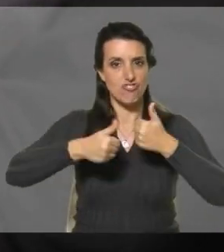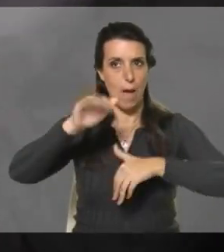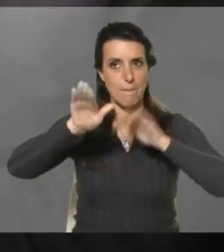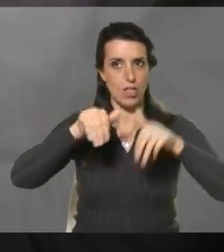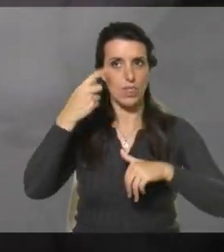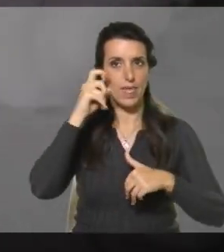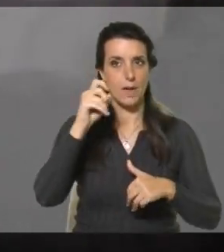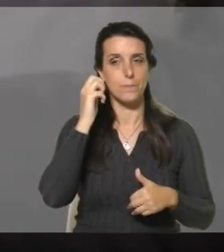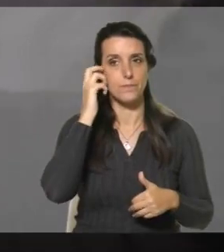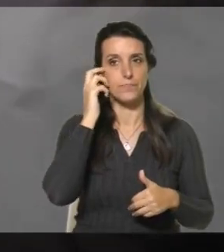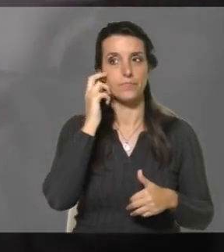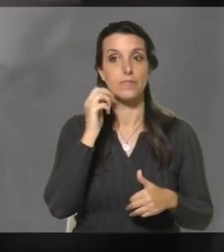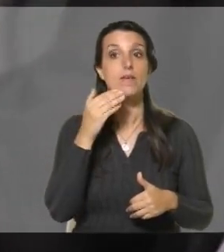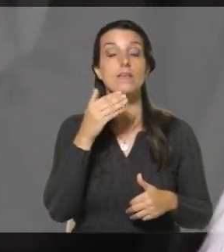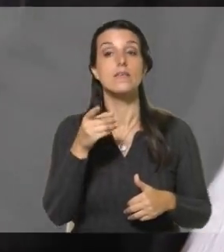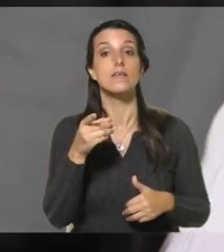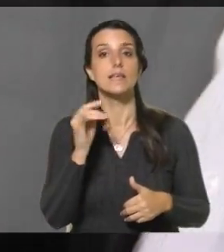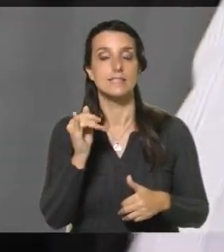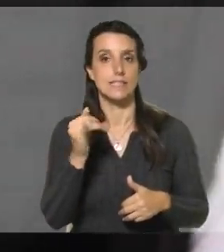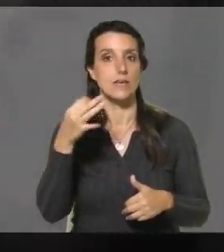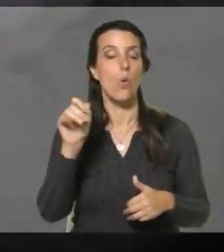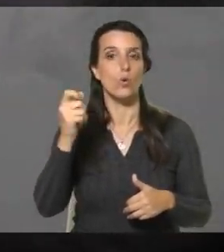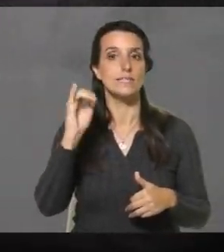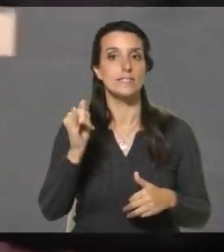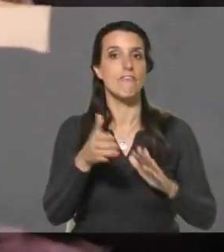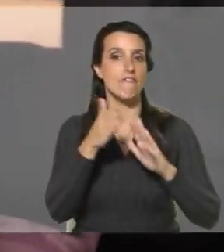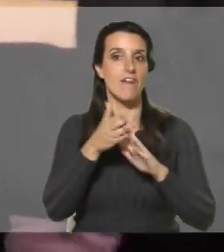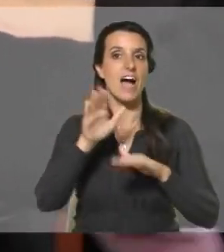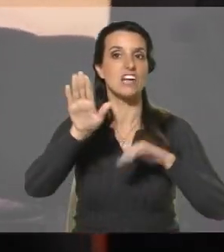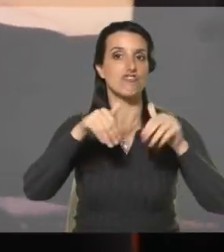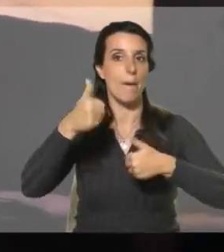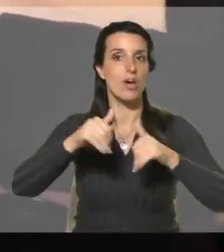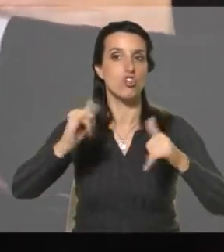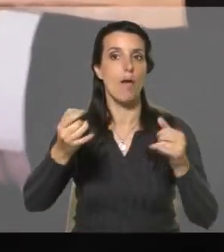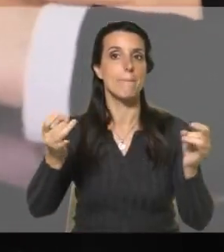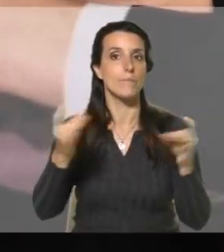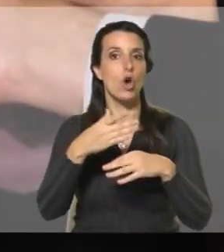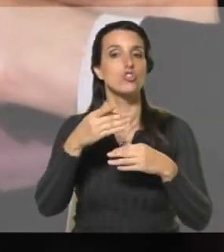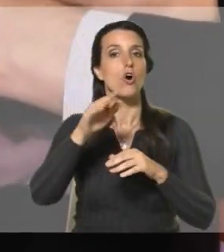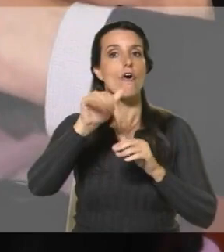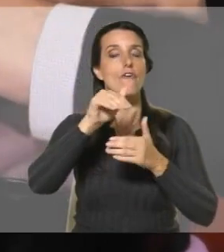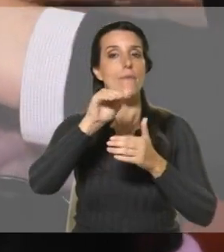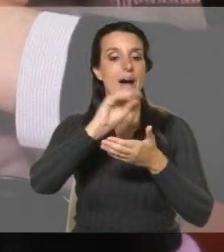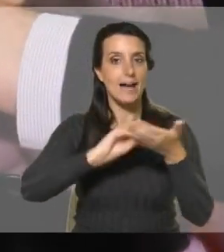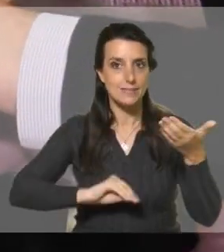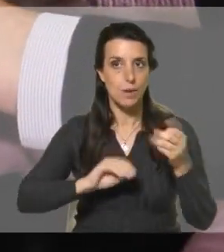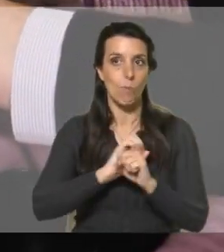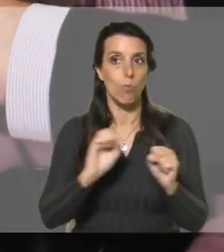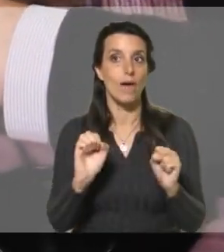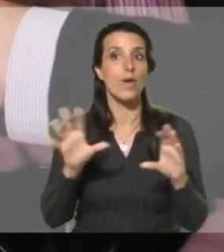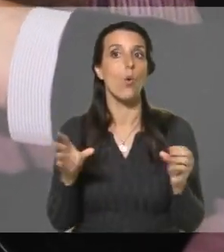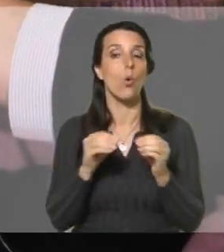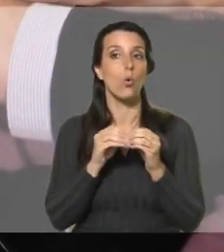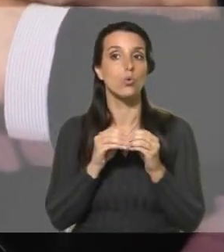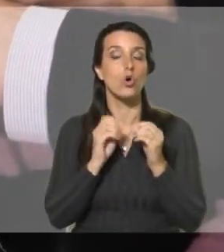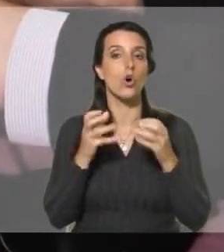idea, presidenta de UTE. Sí, efectivamente, ya se han elaborado las bases para ese llamado a licitación en conjunto